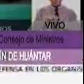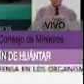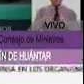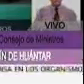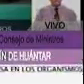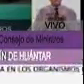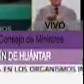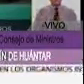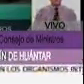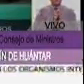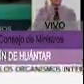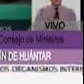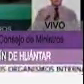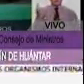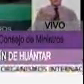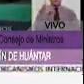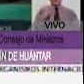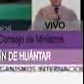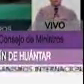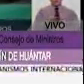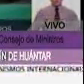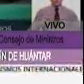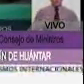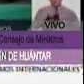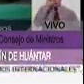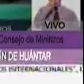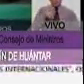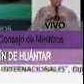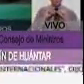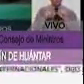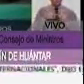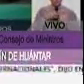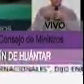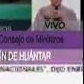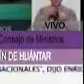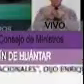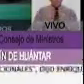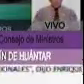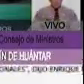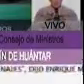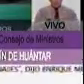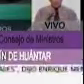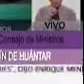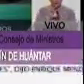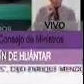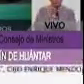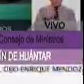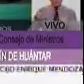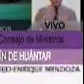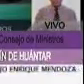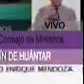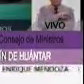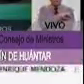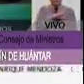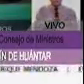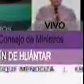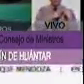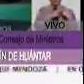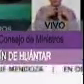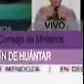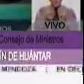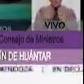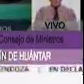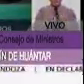ninguna contingencia al Estado peruano y seguiremos, repito, dando instrucciones a los procuradores, a los agentes, para